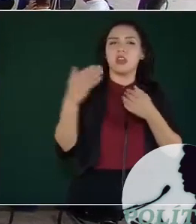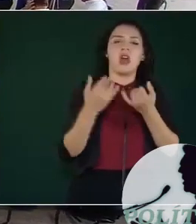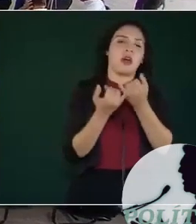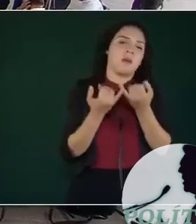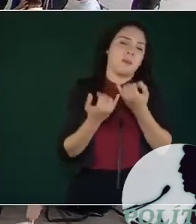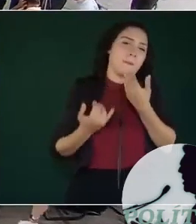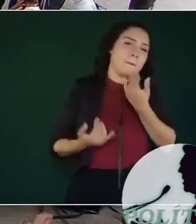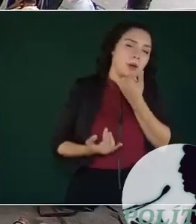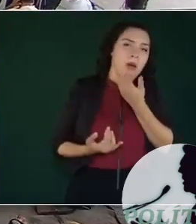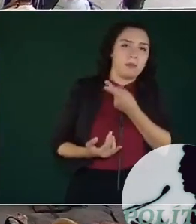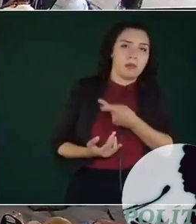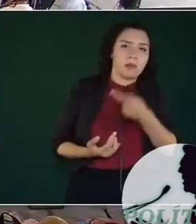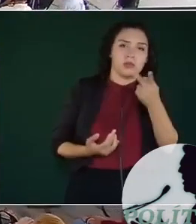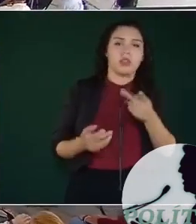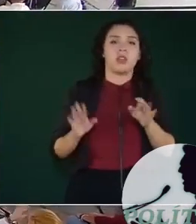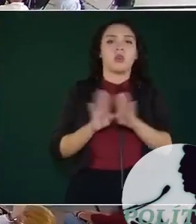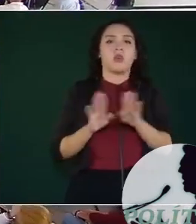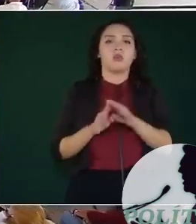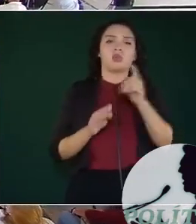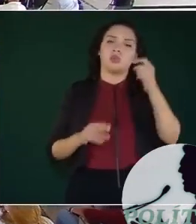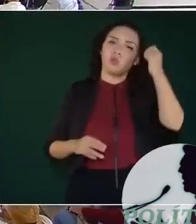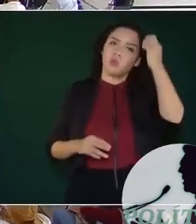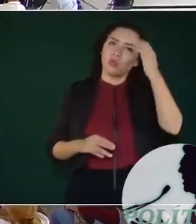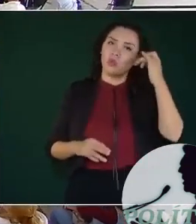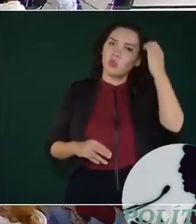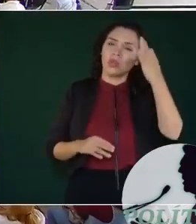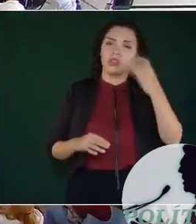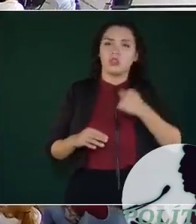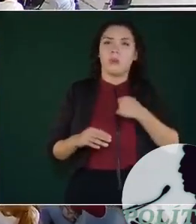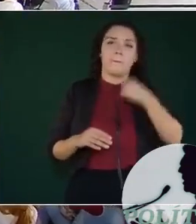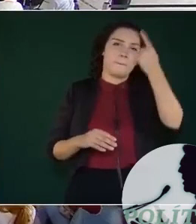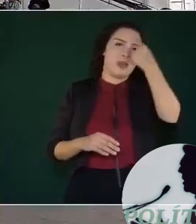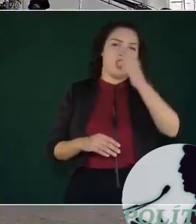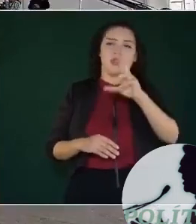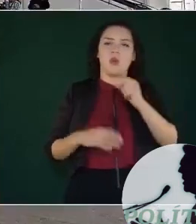no aplicar este mecanismo? Es mi primera pregunta. Bueno, yo creo que